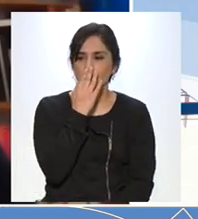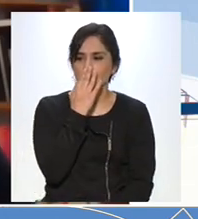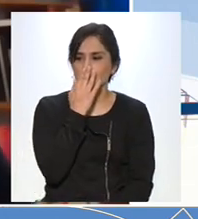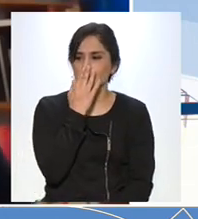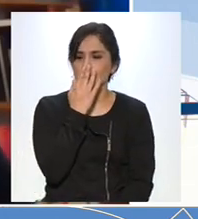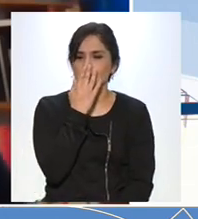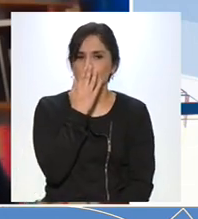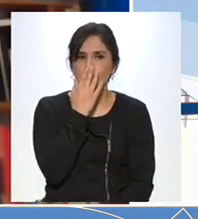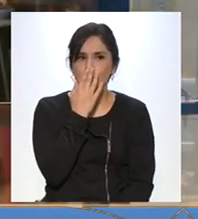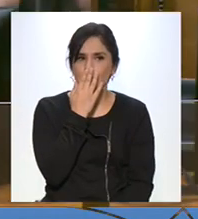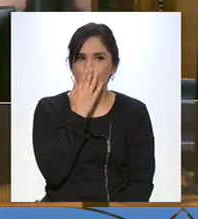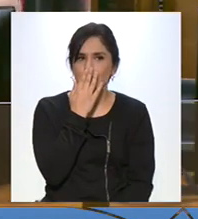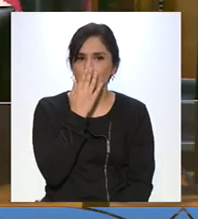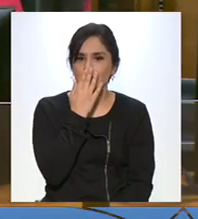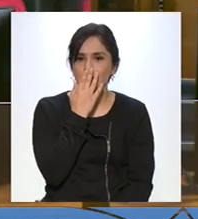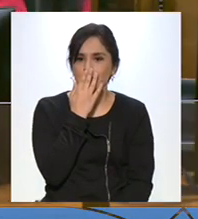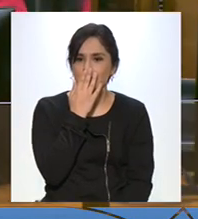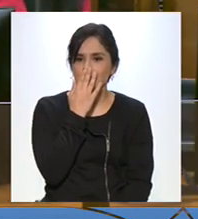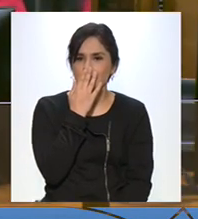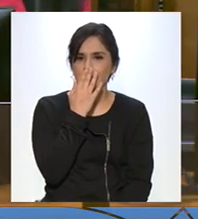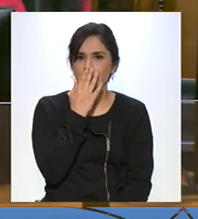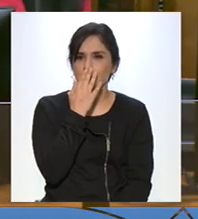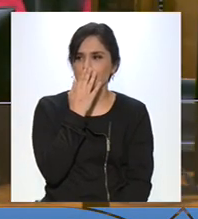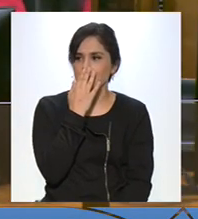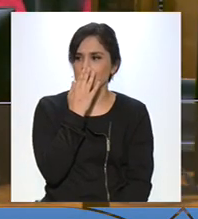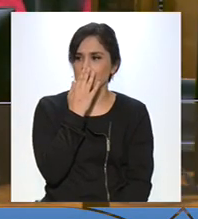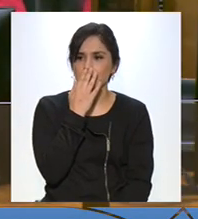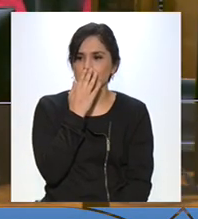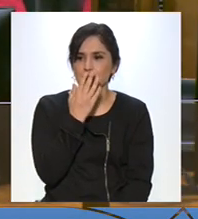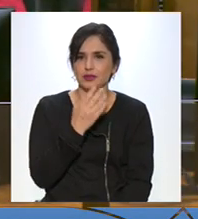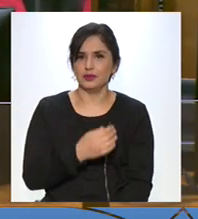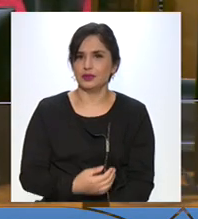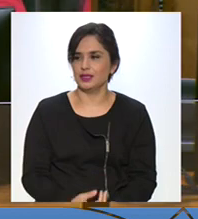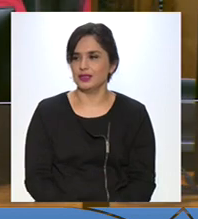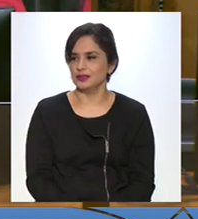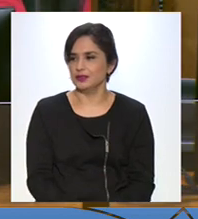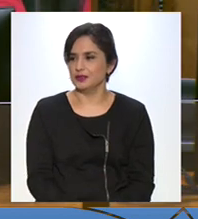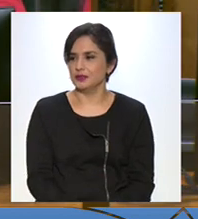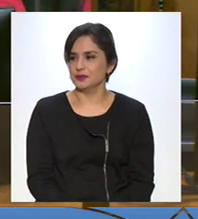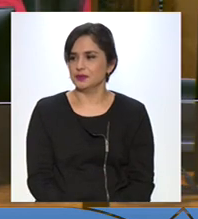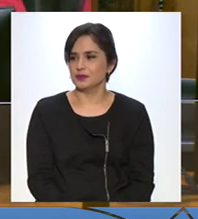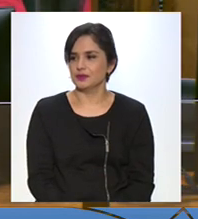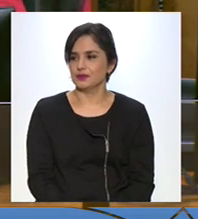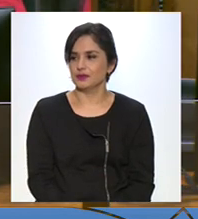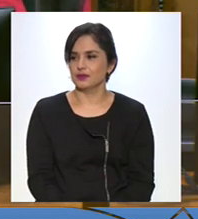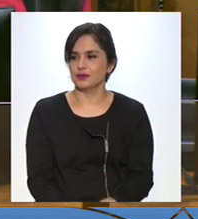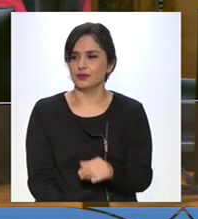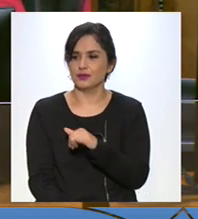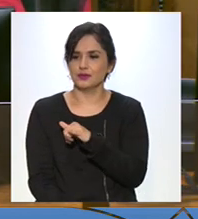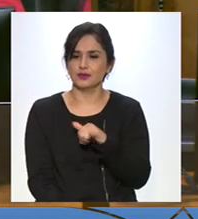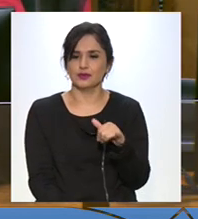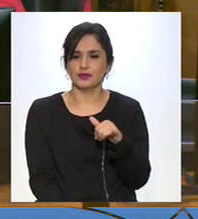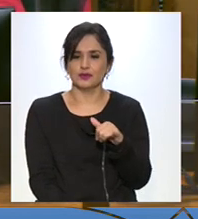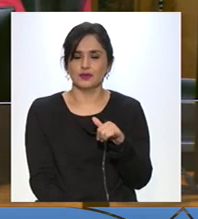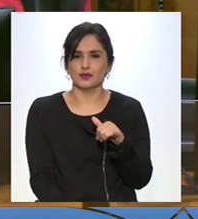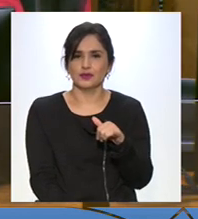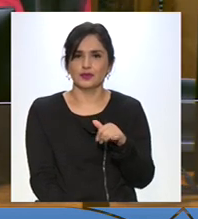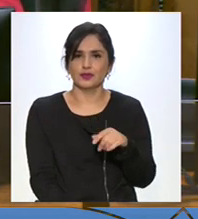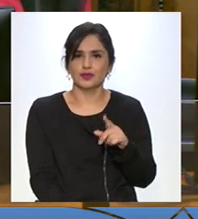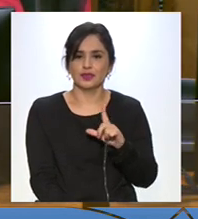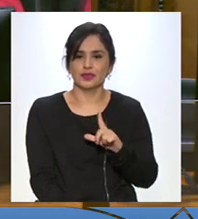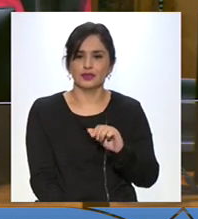señora presidenta. Muchas gracias, senador Montes. Tiene la palabra el senador Chaguán, luego el senador Lagos y después el senador